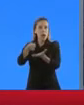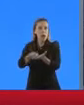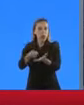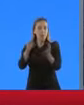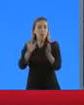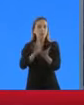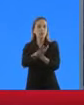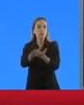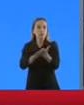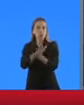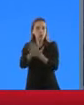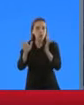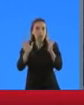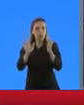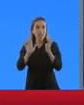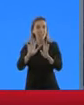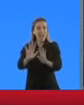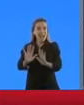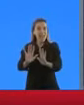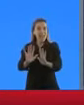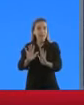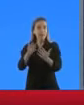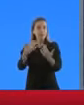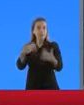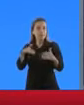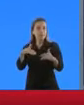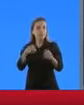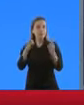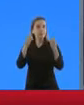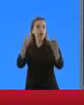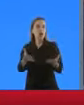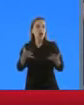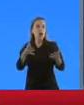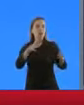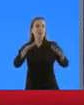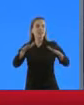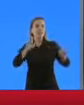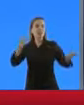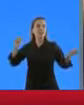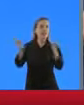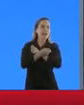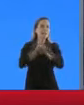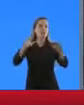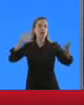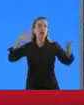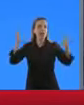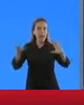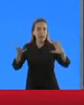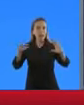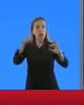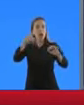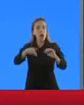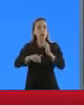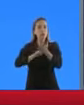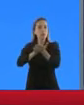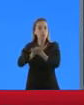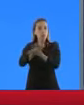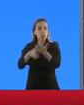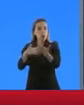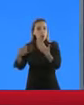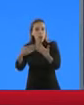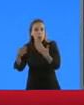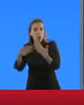Se va a hacer lo que diga Cristina finalmente. El presidente está haciendo toda una pantomima para intentar